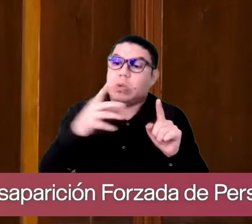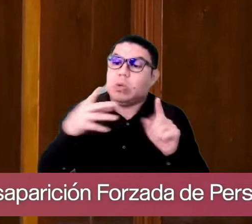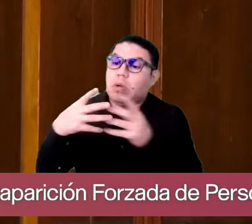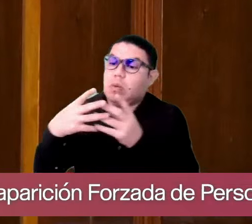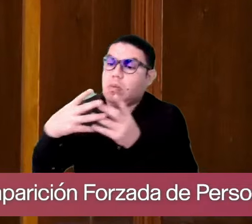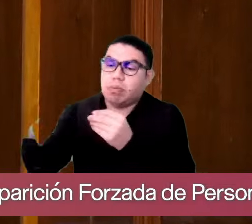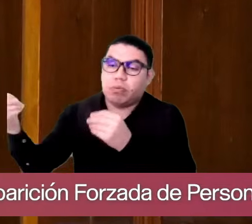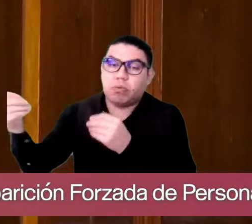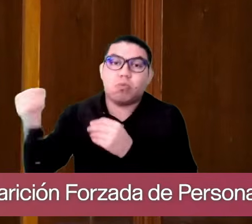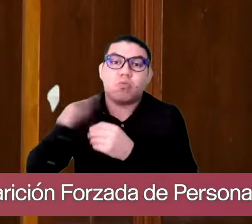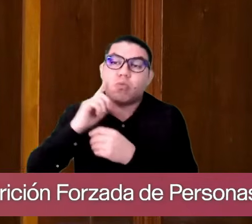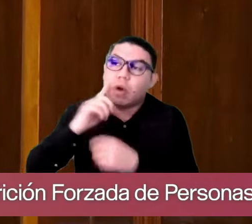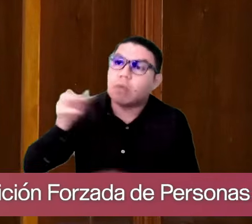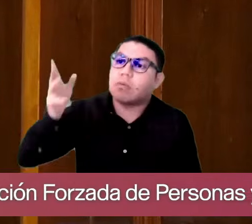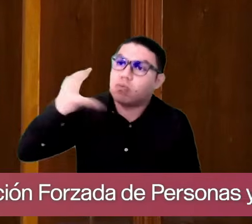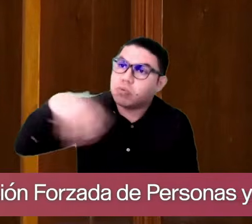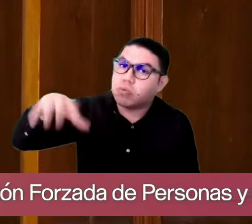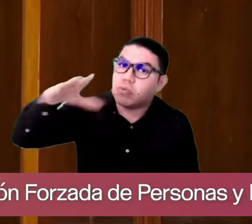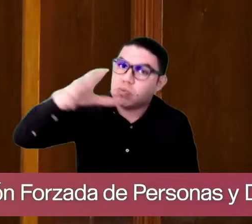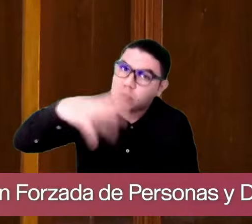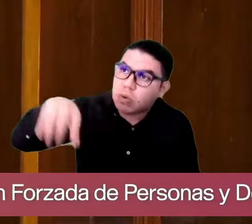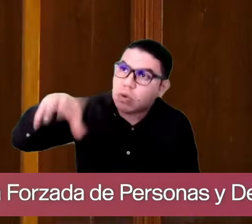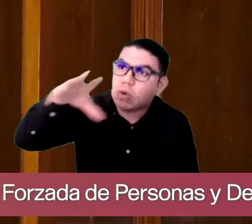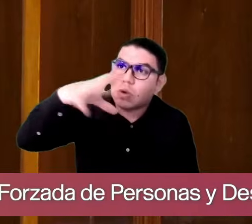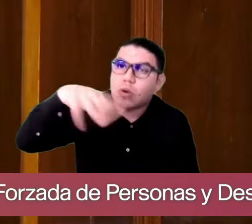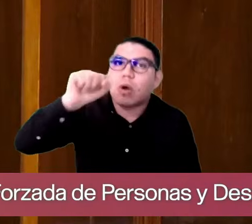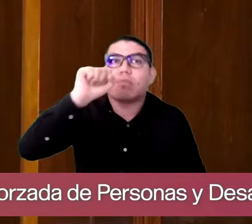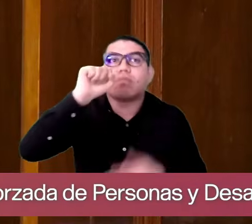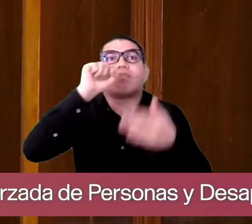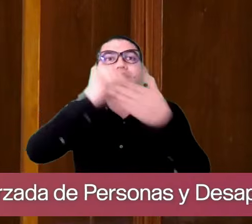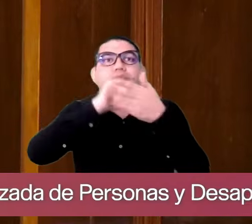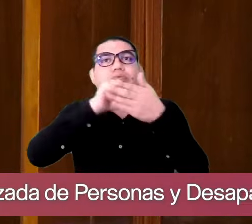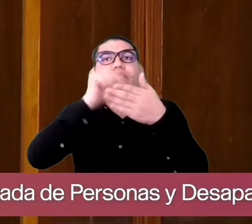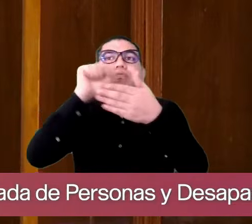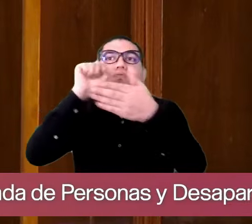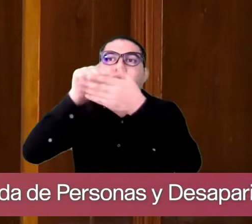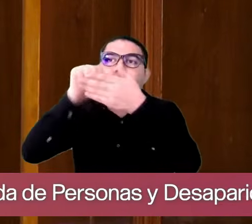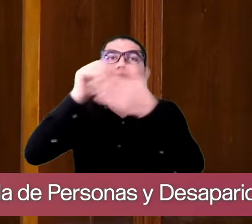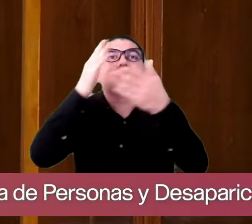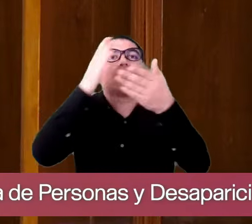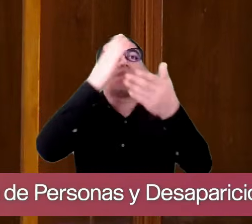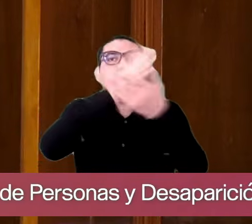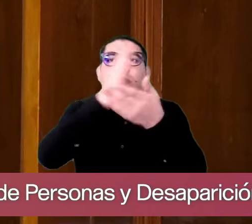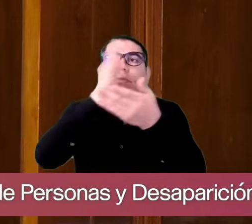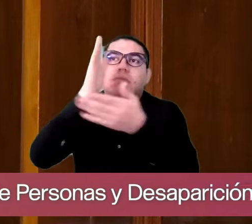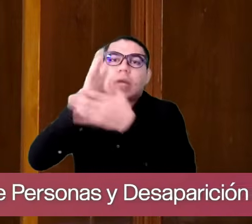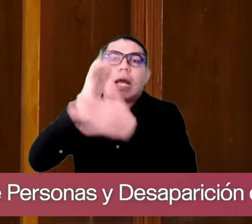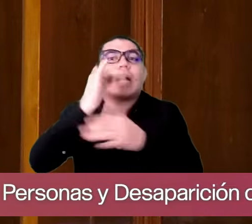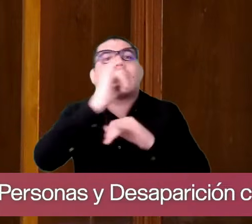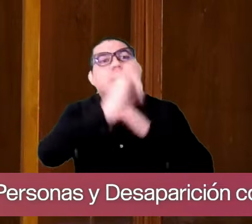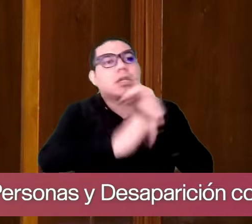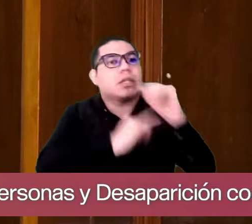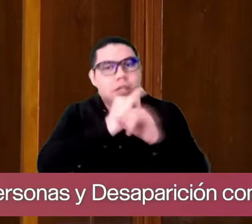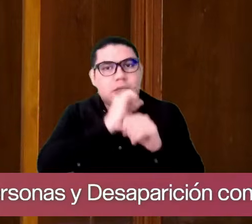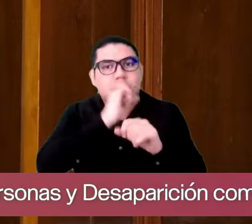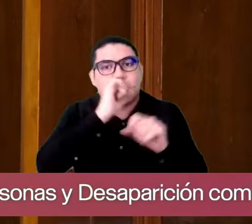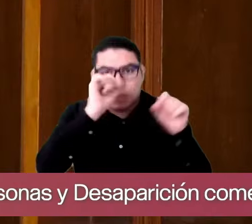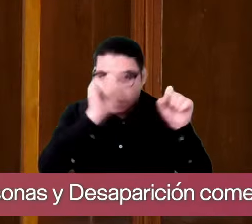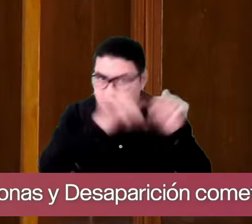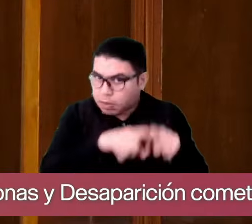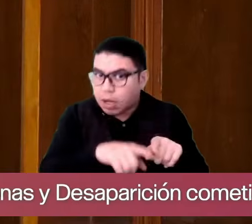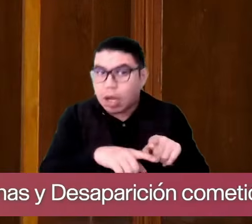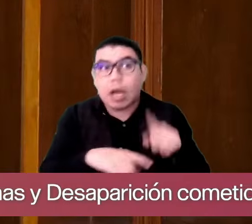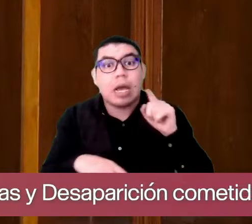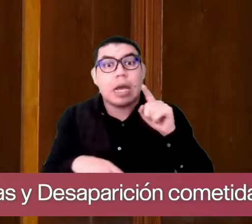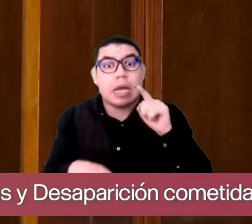las puertas de la Fiscalía, de instancias internacionales, y él se ha enfrentado